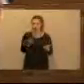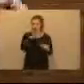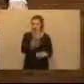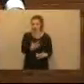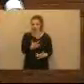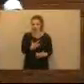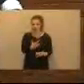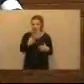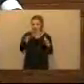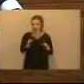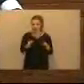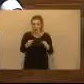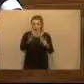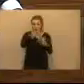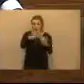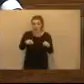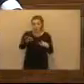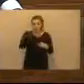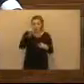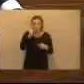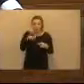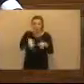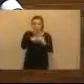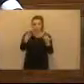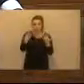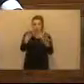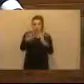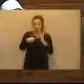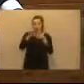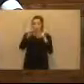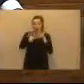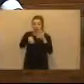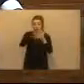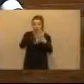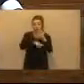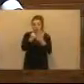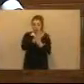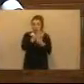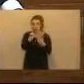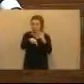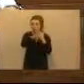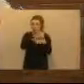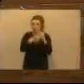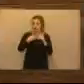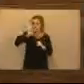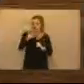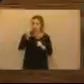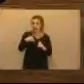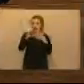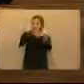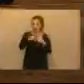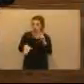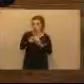Actualmente, efectivamente, en el Conservatorio Profesional de Oviedo hay 19 alumnos matriculados en los 6 cursos de la especialidad de gaita y han obtenido ya el título de técnico